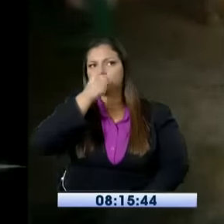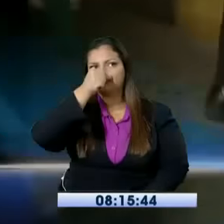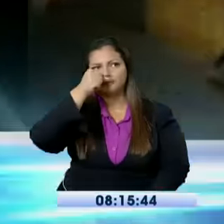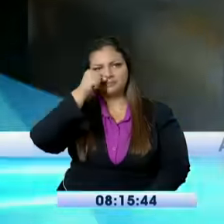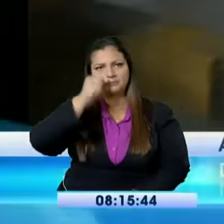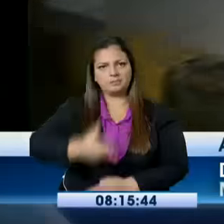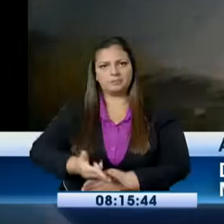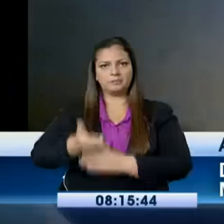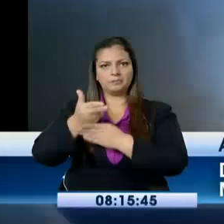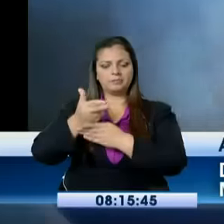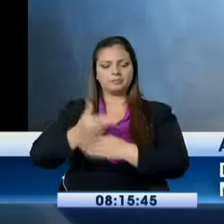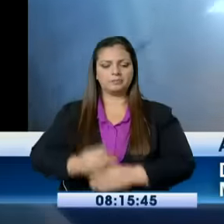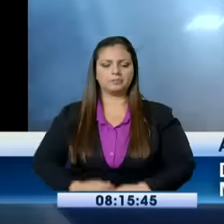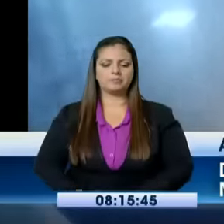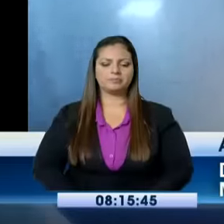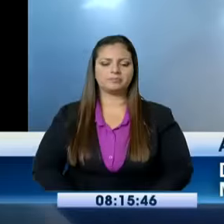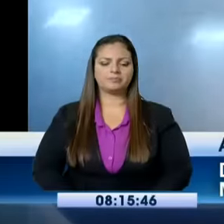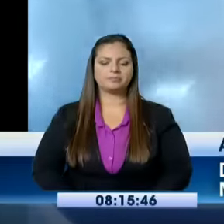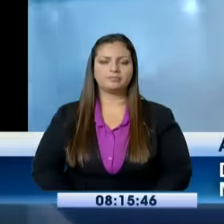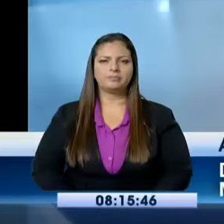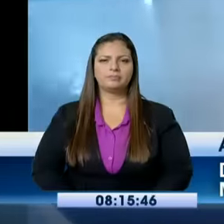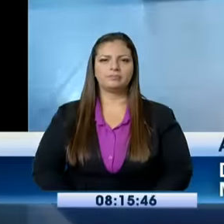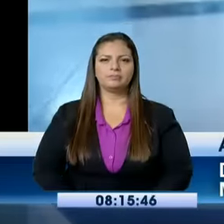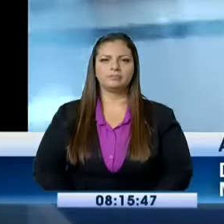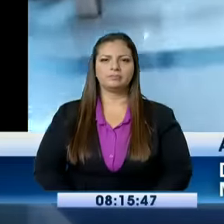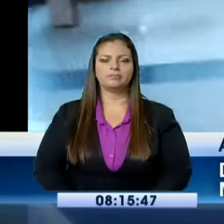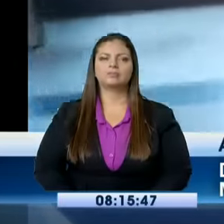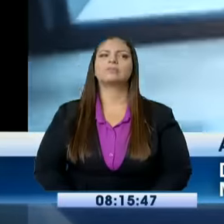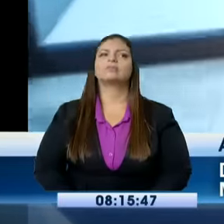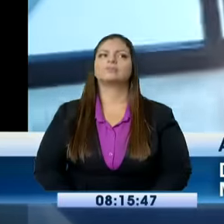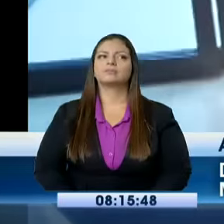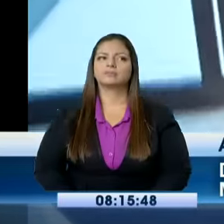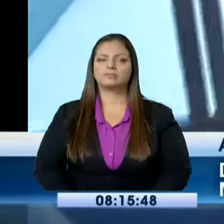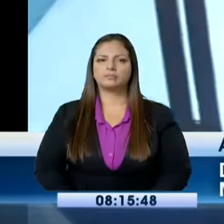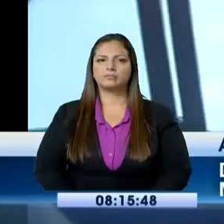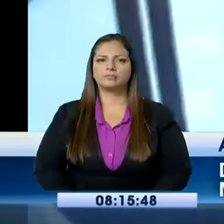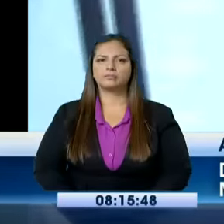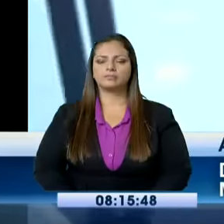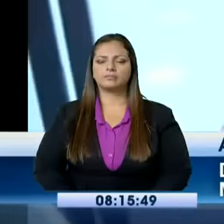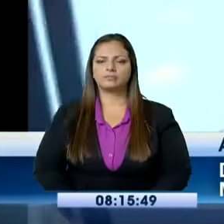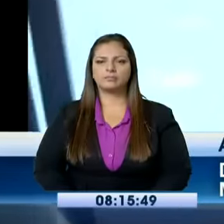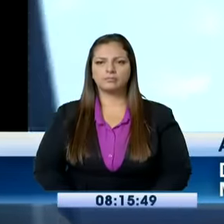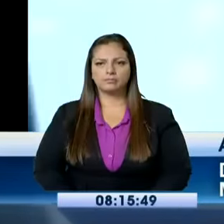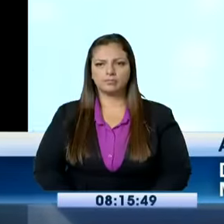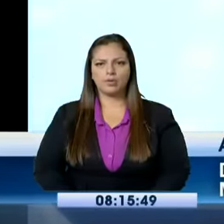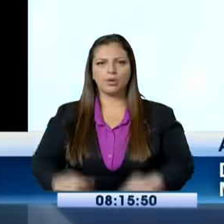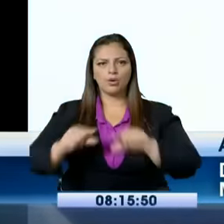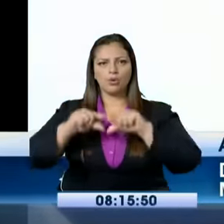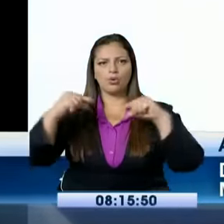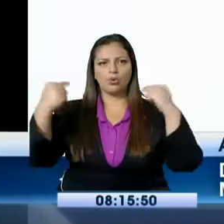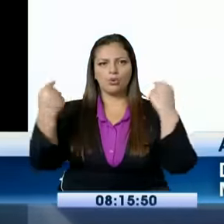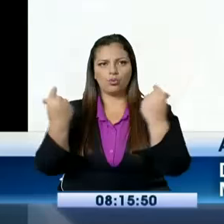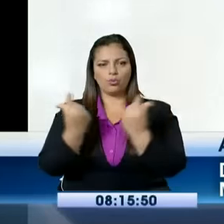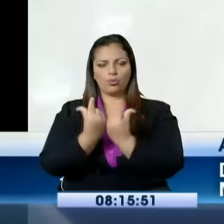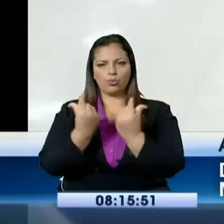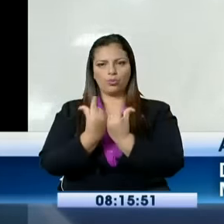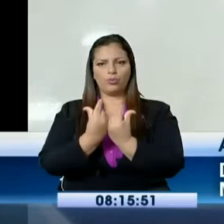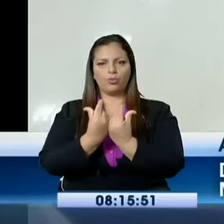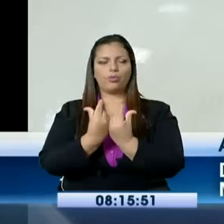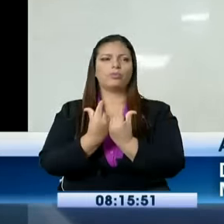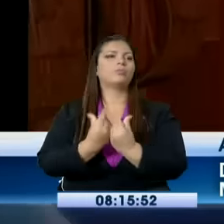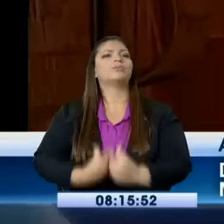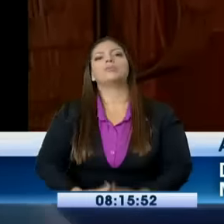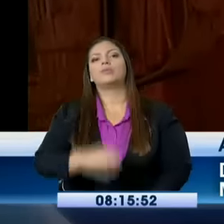La captura del presunto delincuente se realizó a través de un allanamiento por parte del Grupo de Operaciones Especiales de la